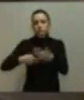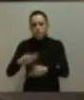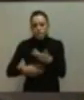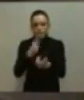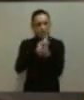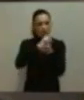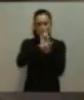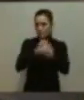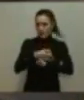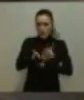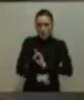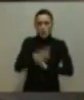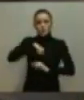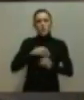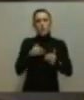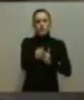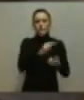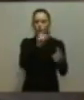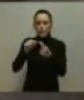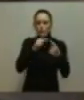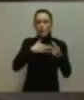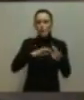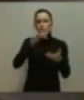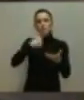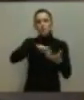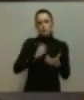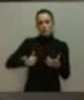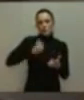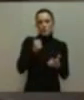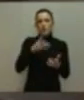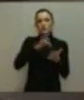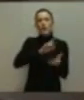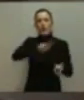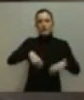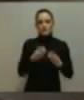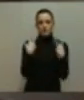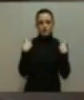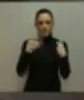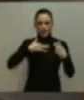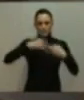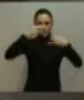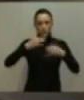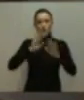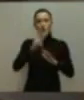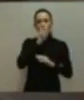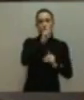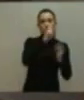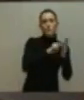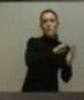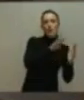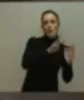tenemos por qué haberlo resuelto de esta. Tendremos ocasión cuando hablemos de la reforma fiscal. Pero, en todo caso, lo que sí es cierto es que entre 2008 y 2013 aumenta